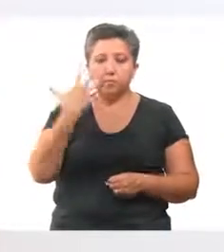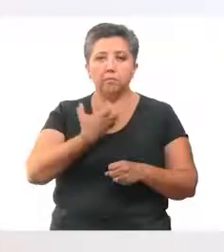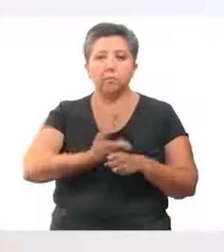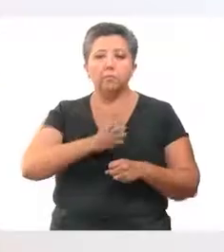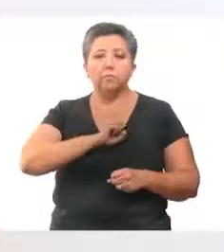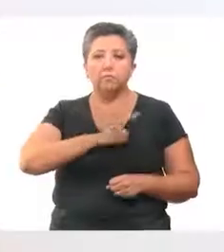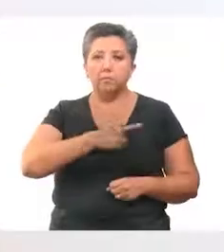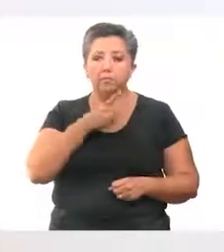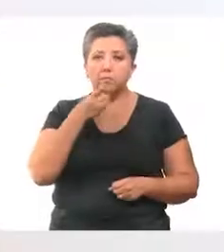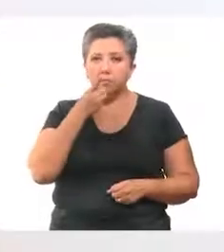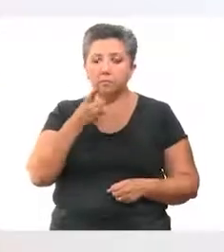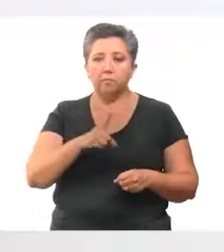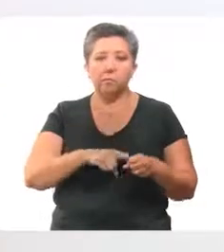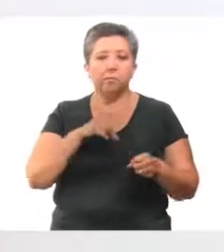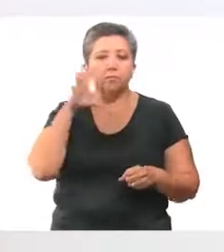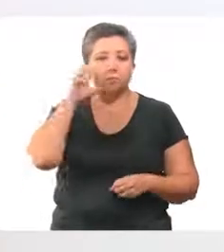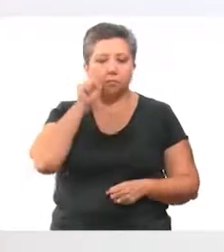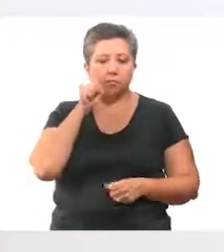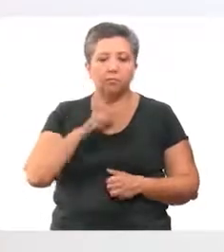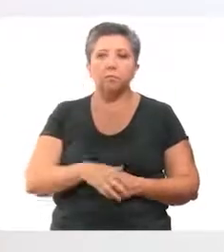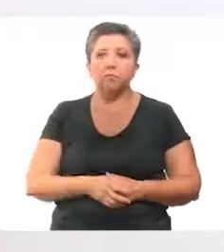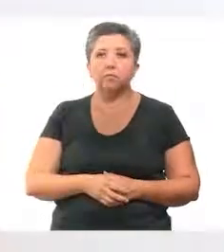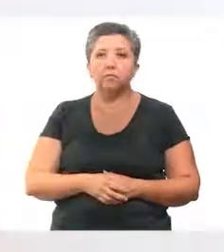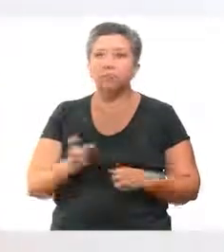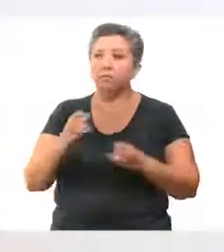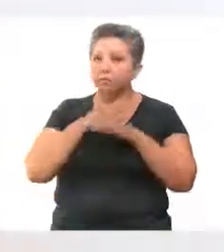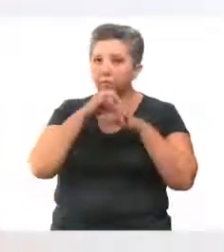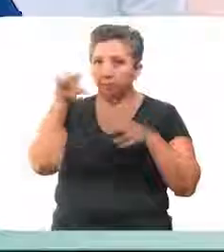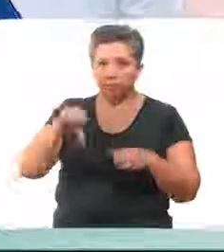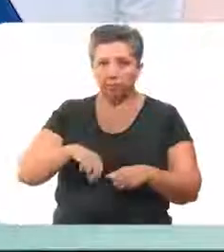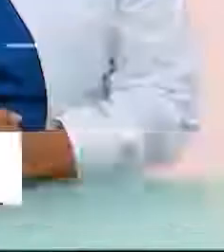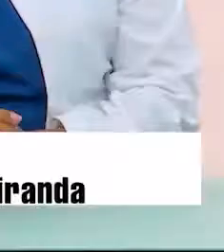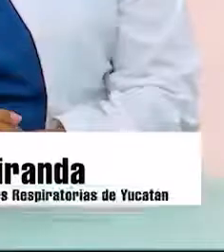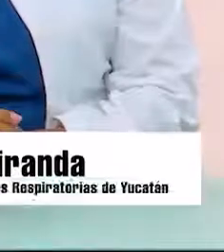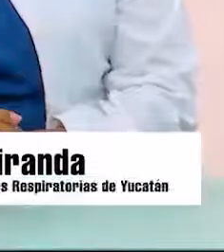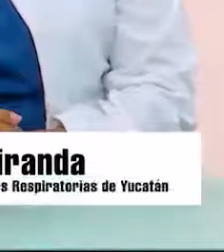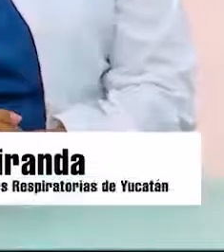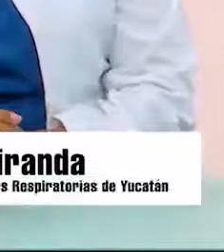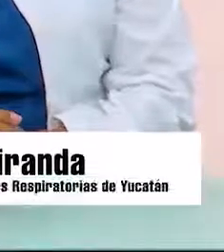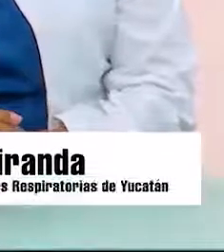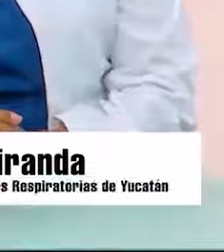del Semáforo Estatal de Salud marcan color naranja. Este es el informe del día de hoy,